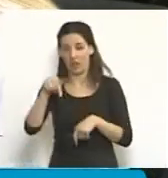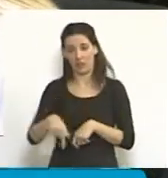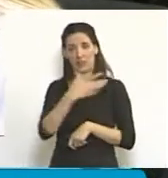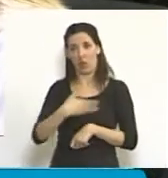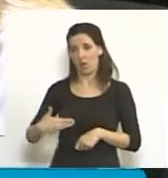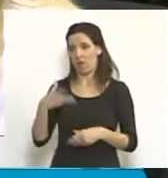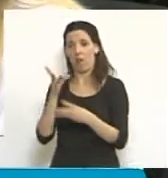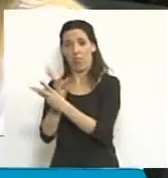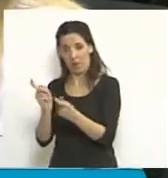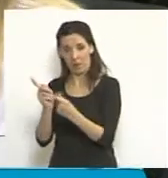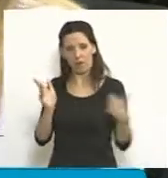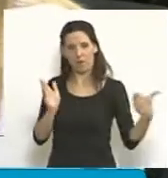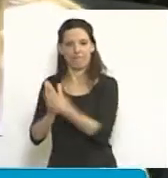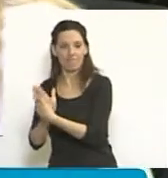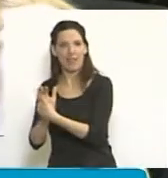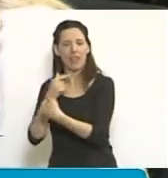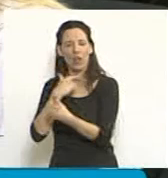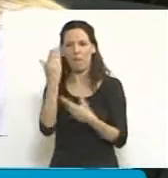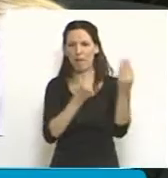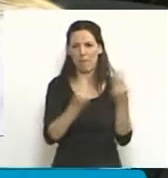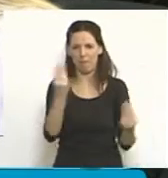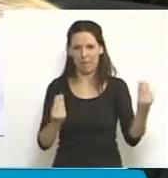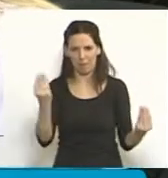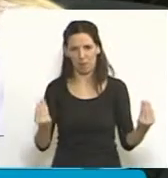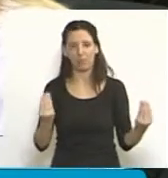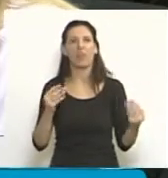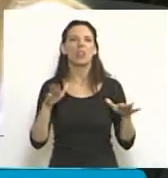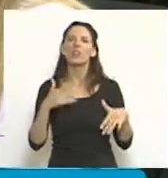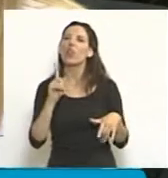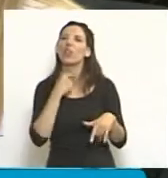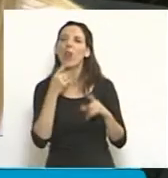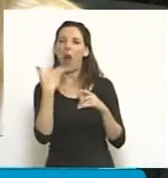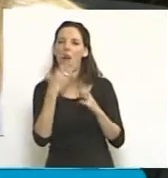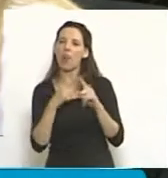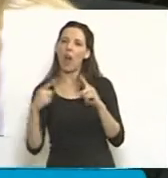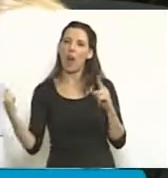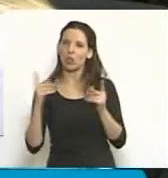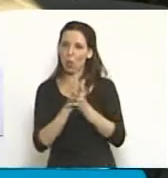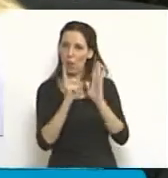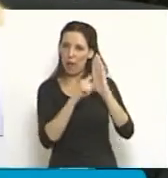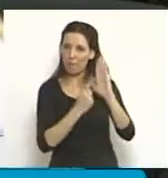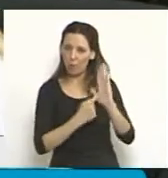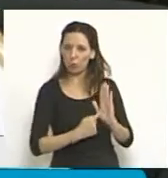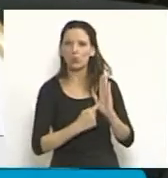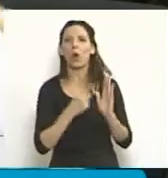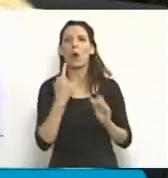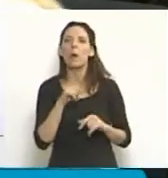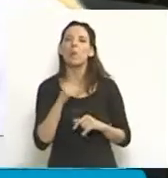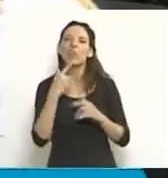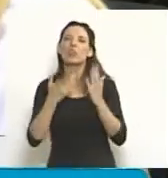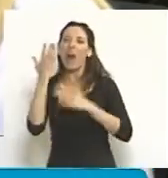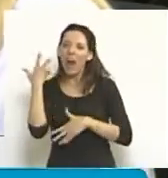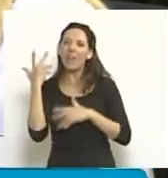este gobierno. No quisiera extenderme demasiado en este punto, pero advierto también, porque lo venimos planteando, de